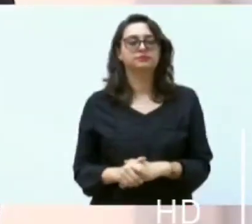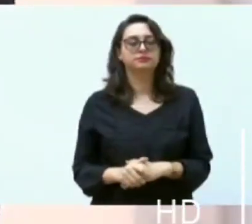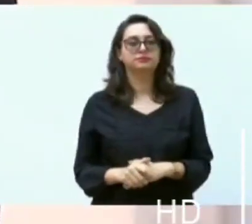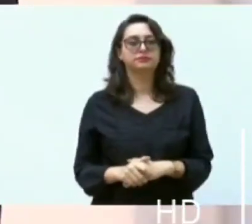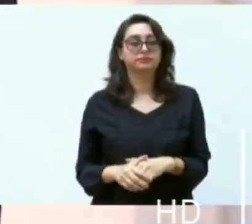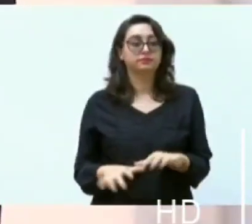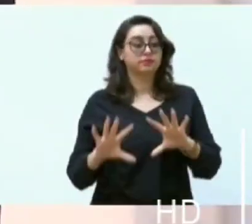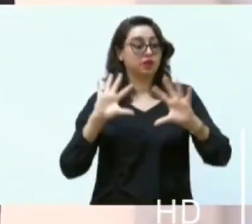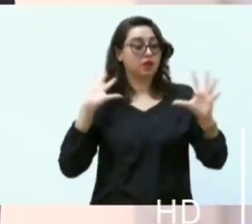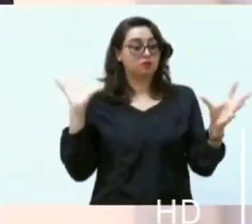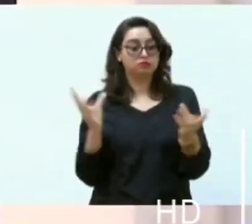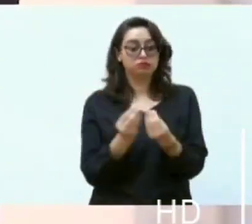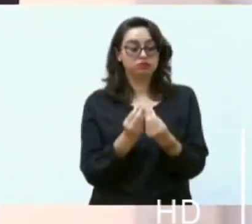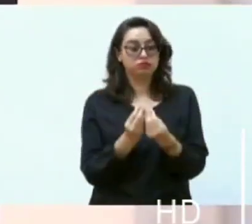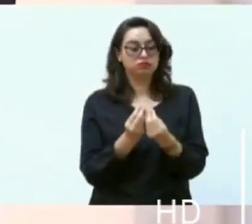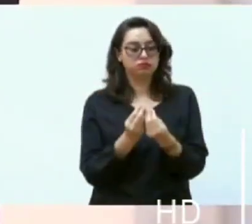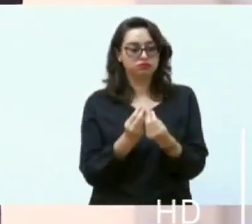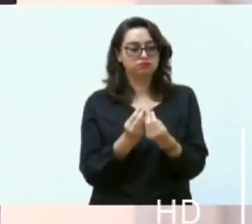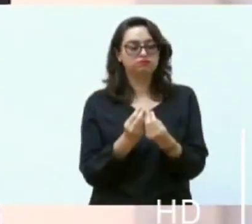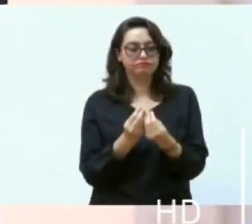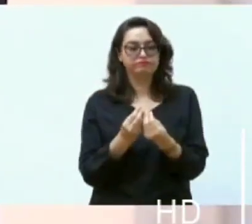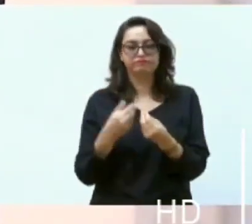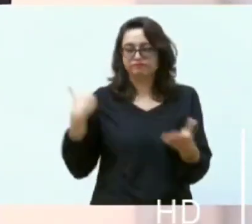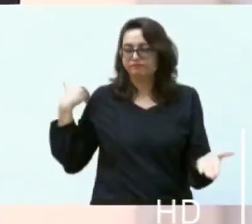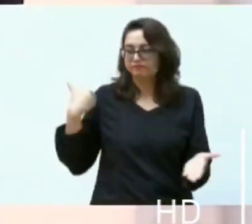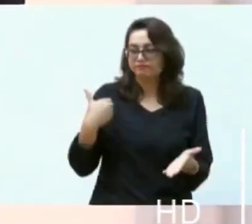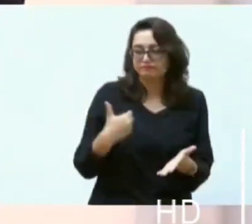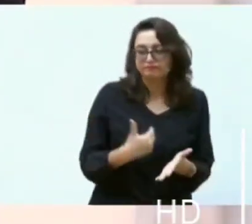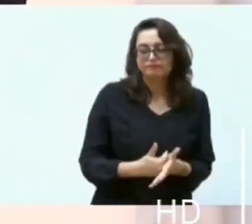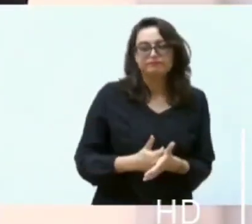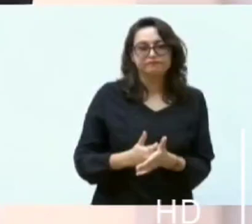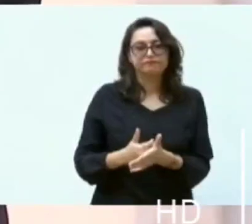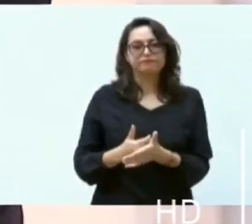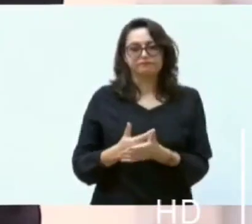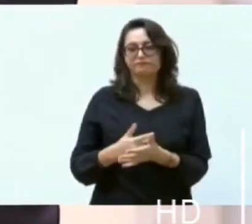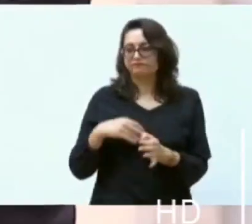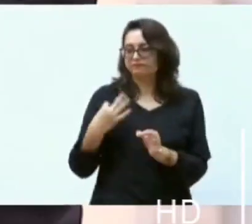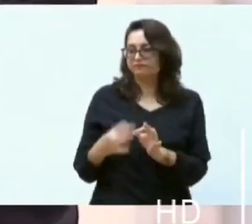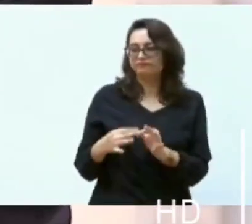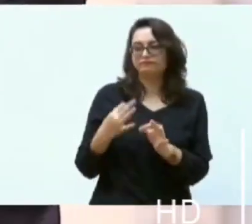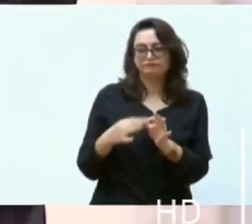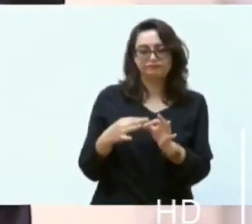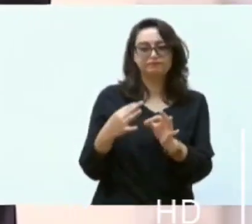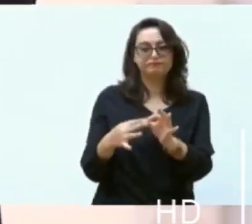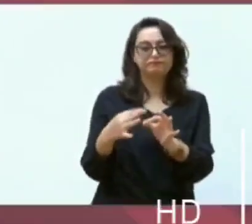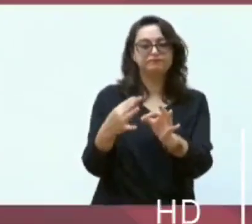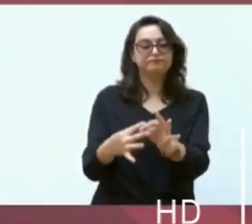Todo esto lo hemos podido hacer porque tenemos